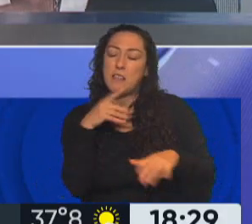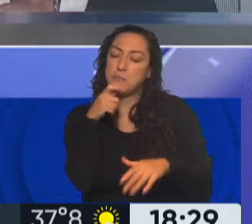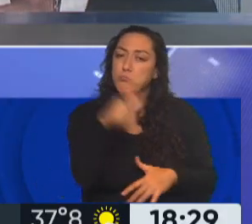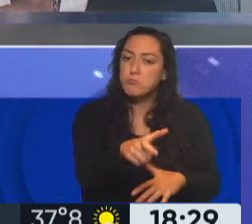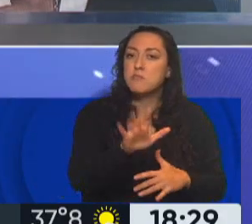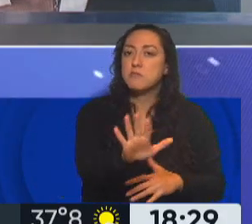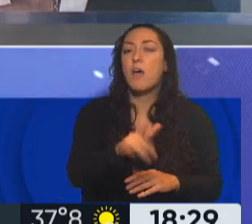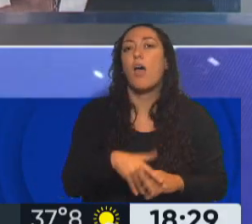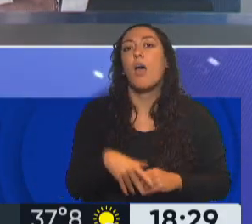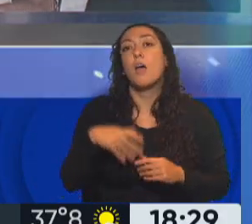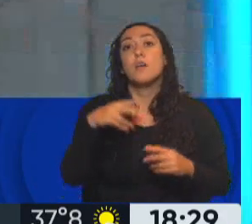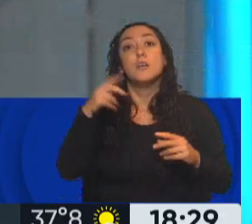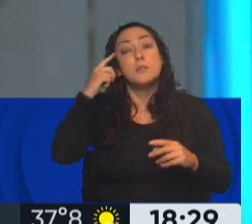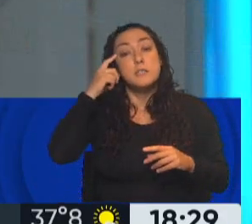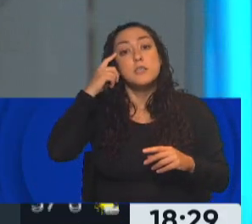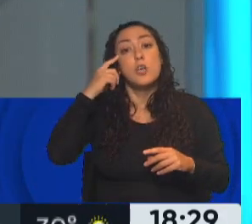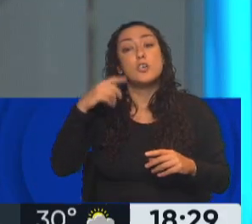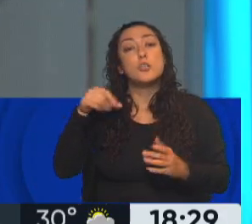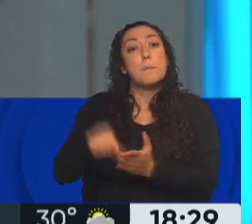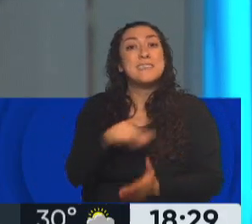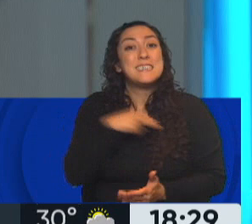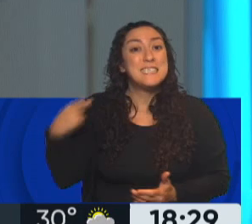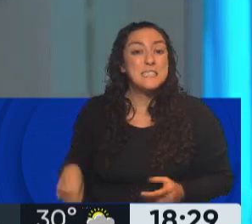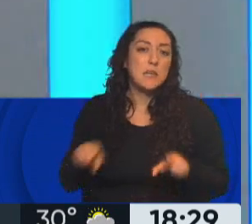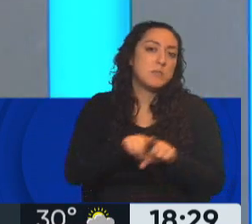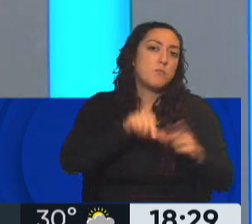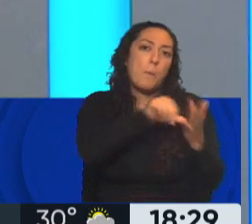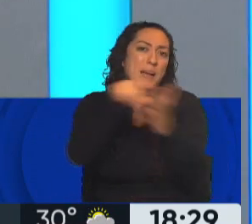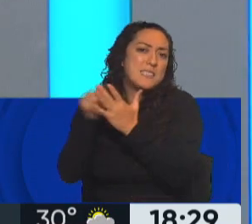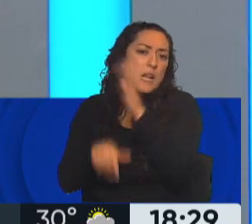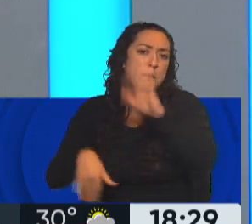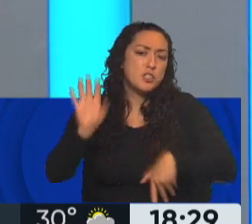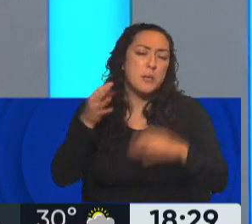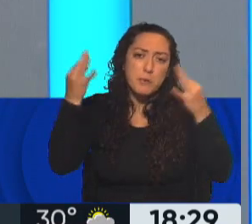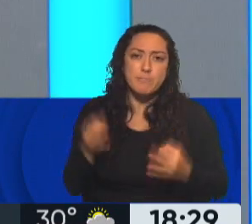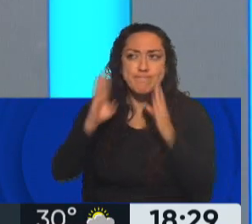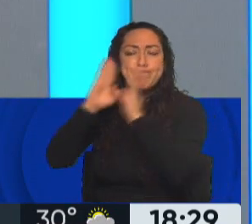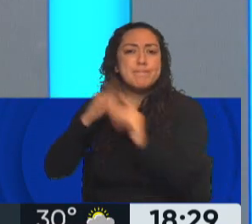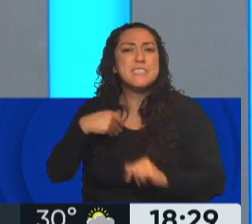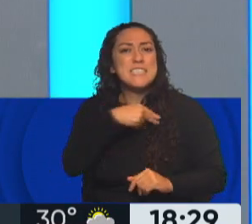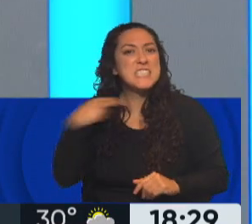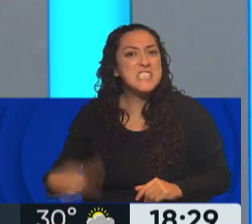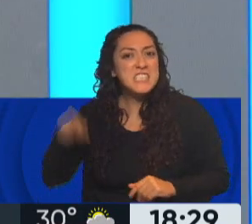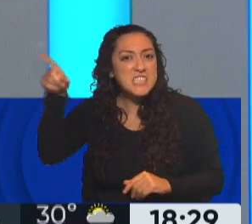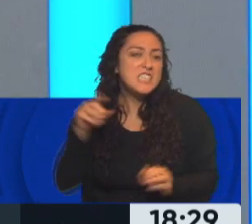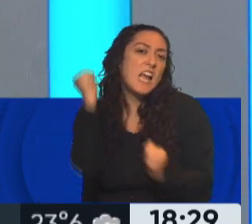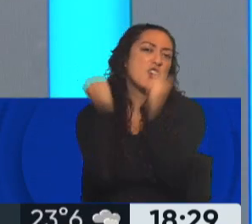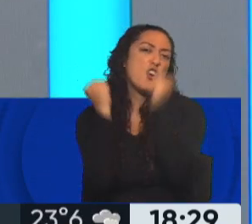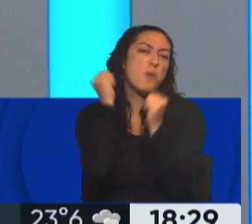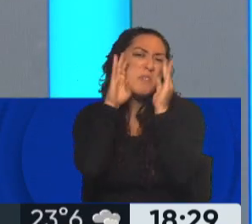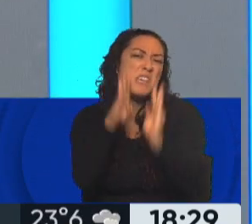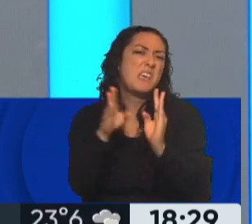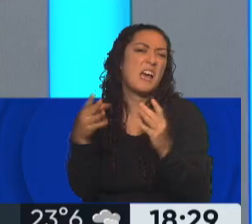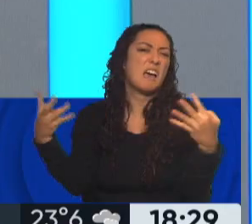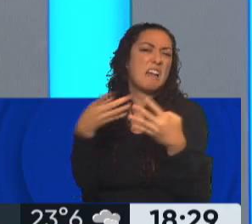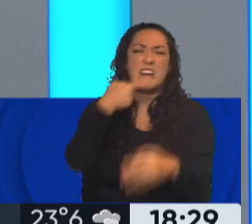responder, yo diría que China está, como la mayoría de los países, pero particularmente China, está interesada en la economía, no en la guerra.